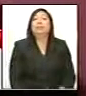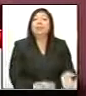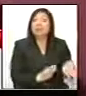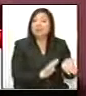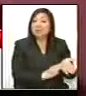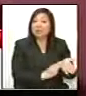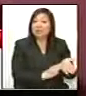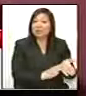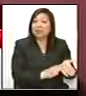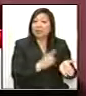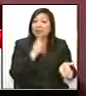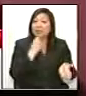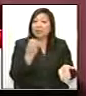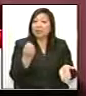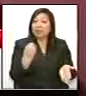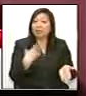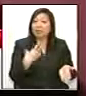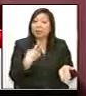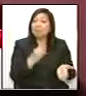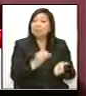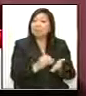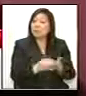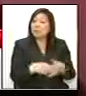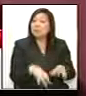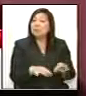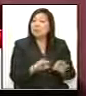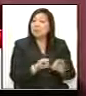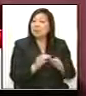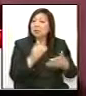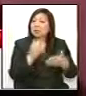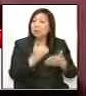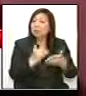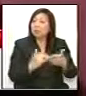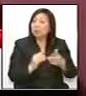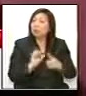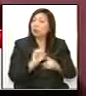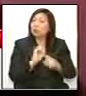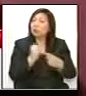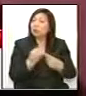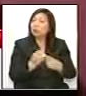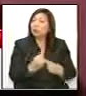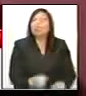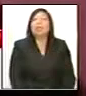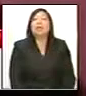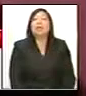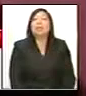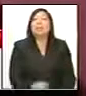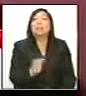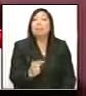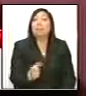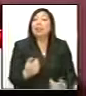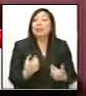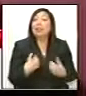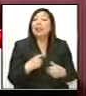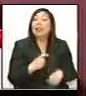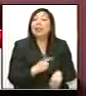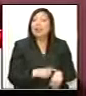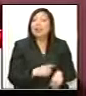también nos ha manifestado que es fundamental que haya una agenda social y que los funcionarios se mantengan en el